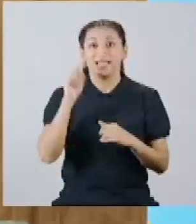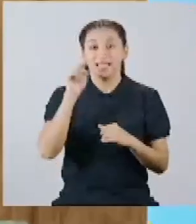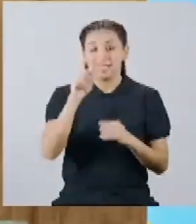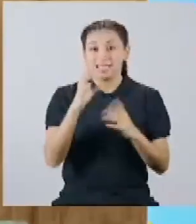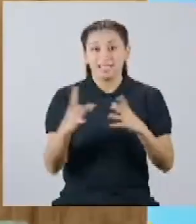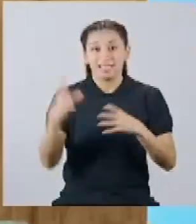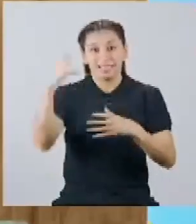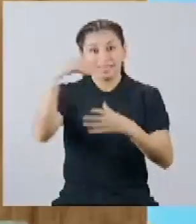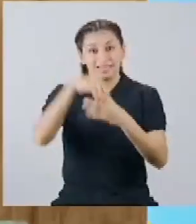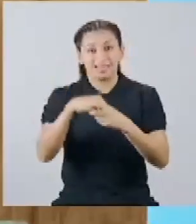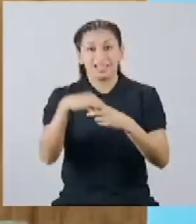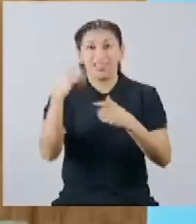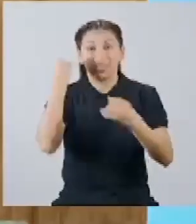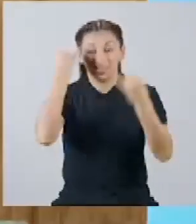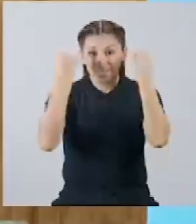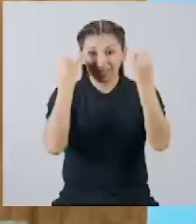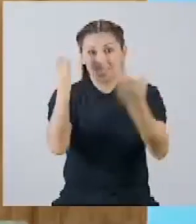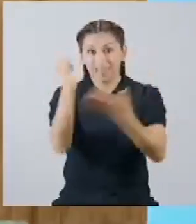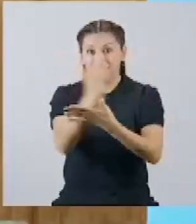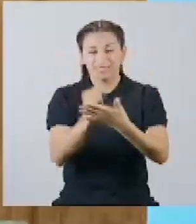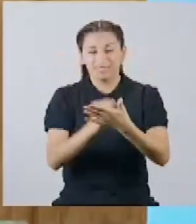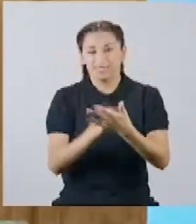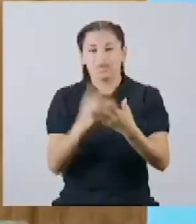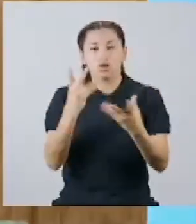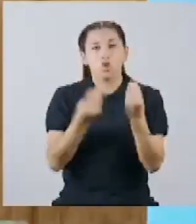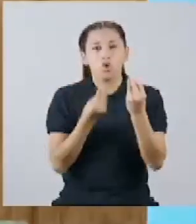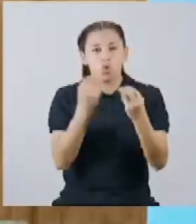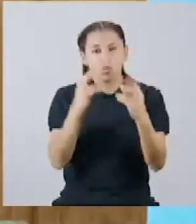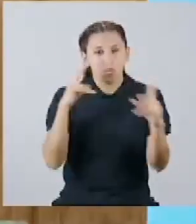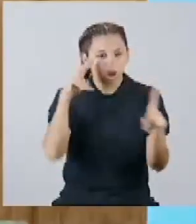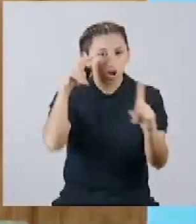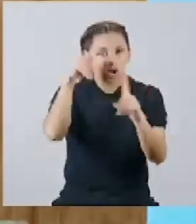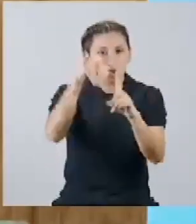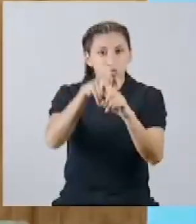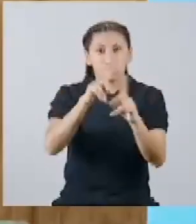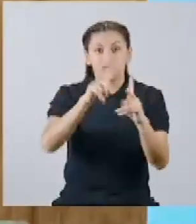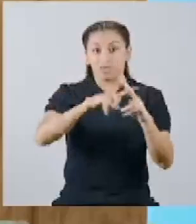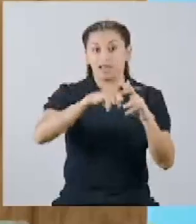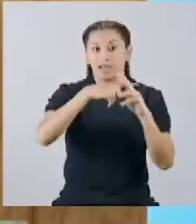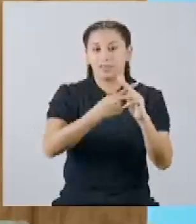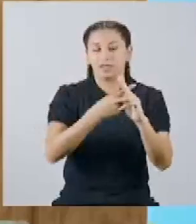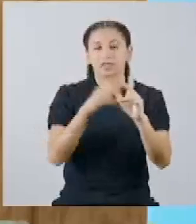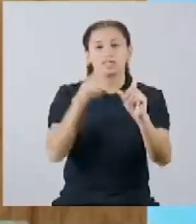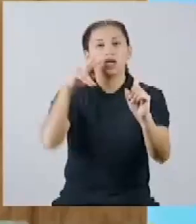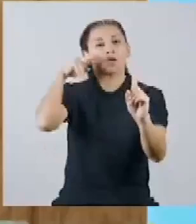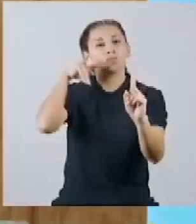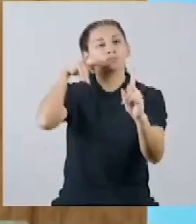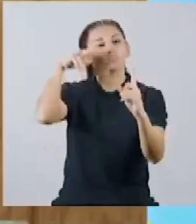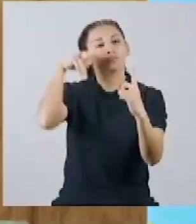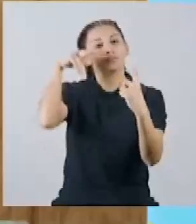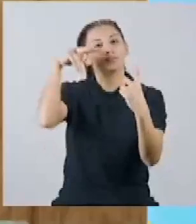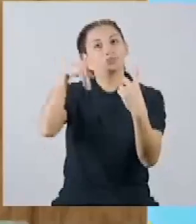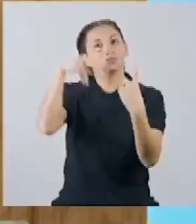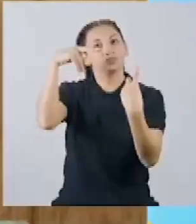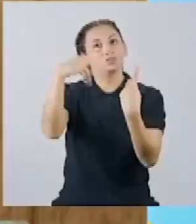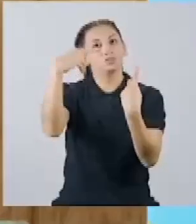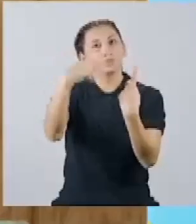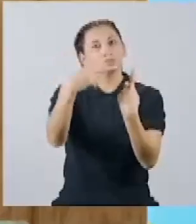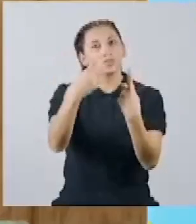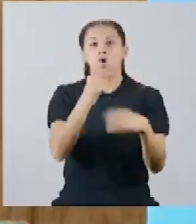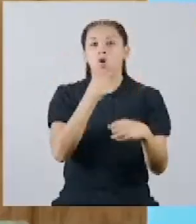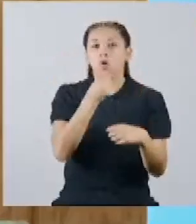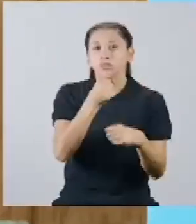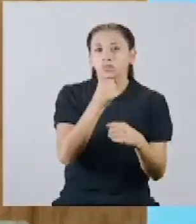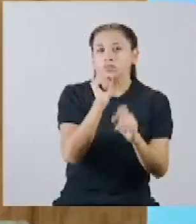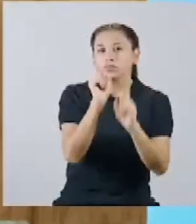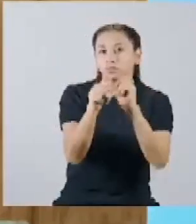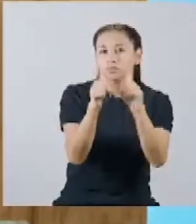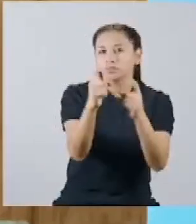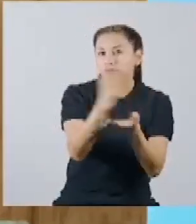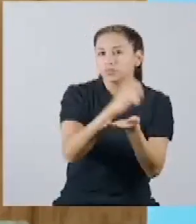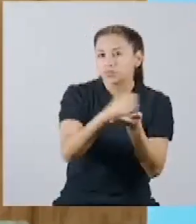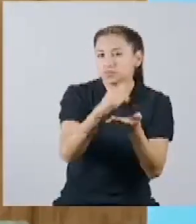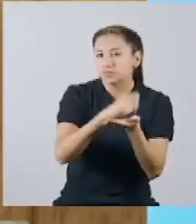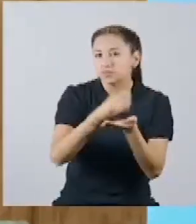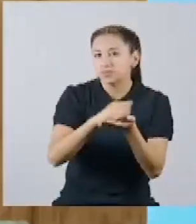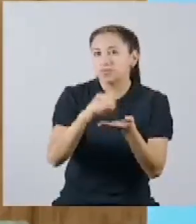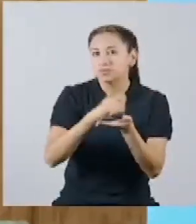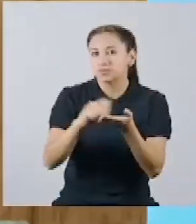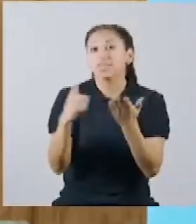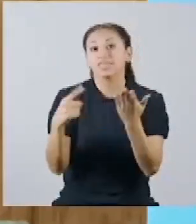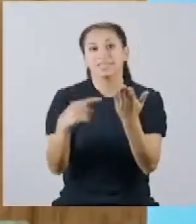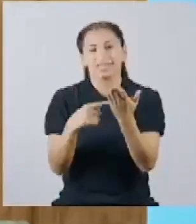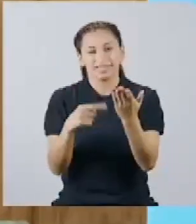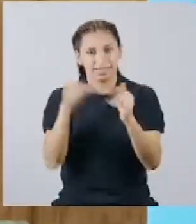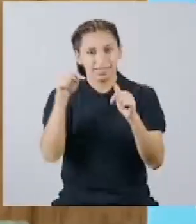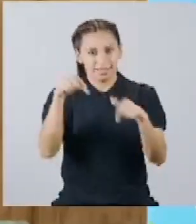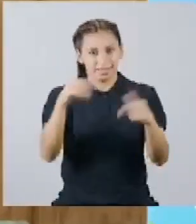Design Thinking son las revelaciones encontradas a partir de la observación y las entrevistas o las técnicas que has realizado en